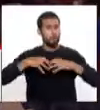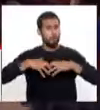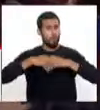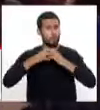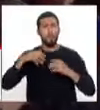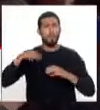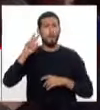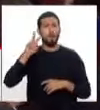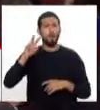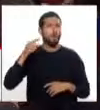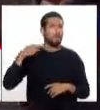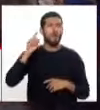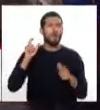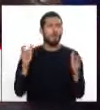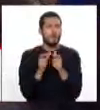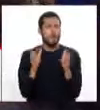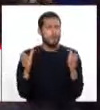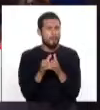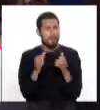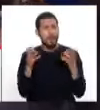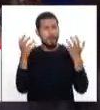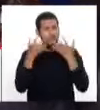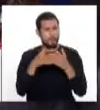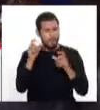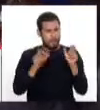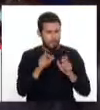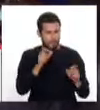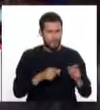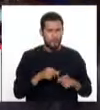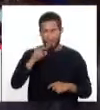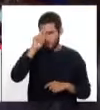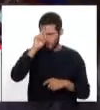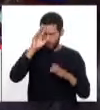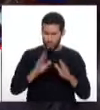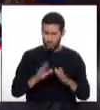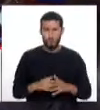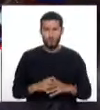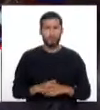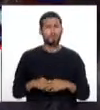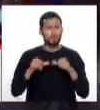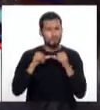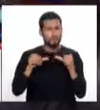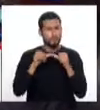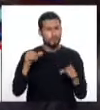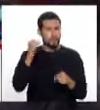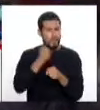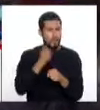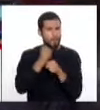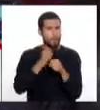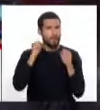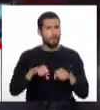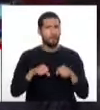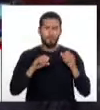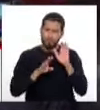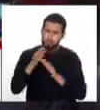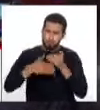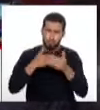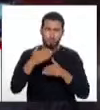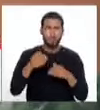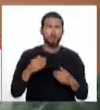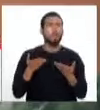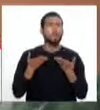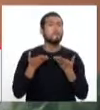de 2 millones de micro y pequeños empresarios peruanos y sigamos trabajando para salir adelante